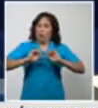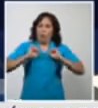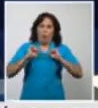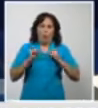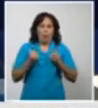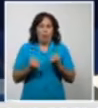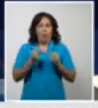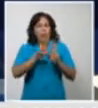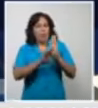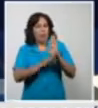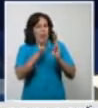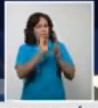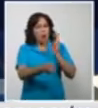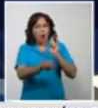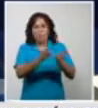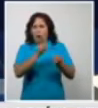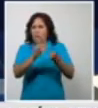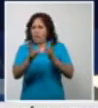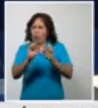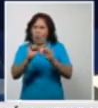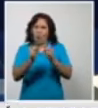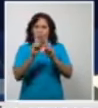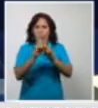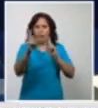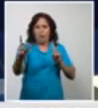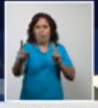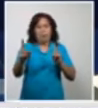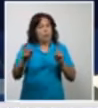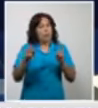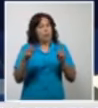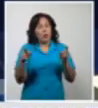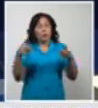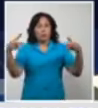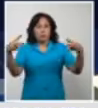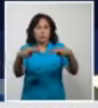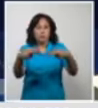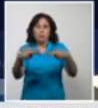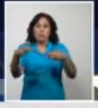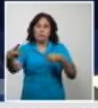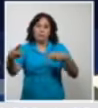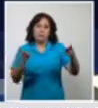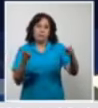que se han ido tomando desde el punto de vista de limitación de movimientos